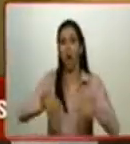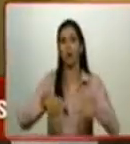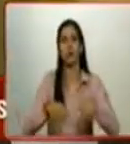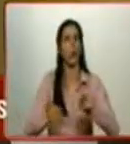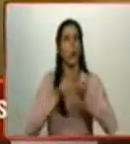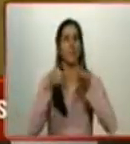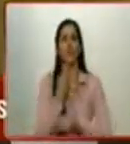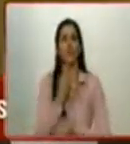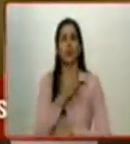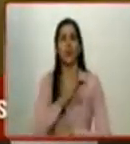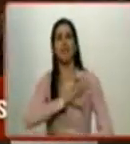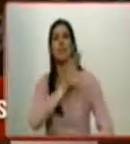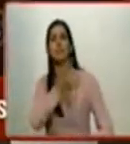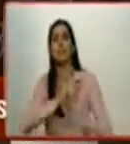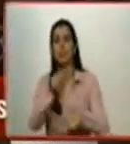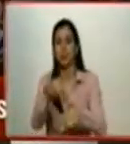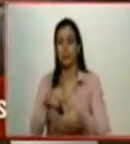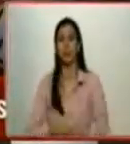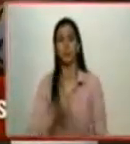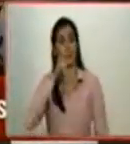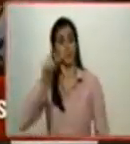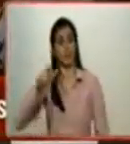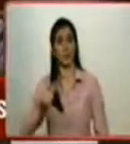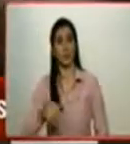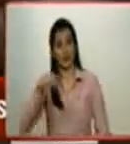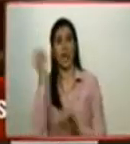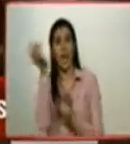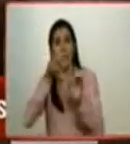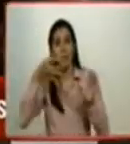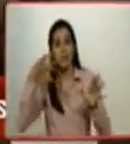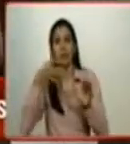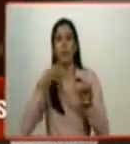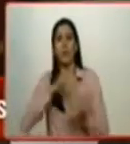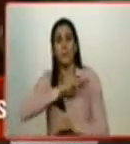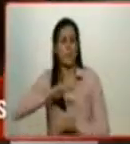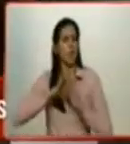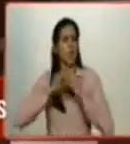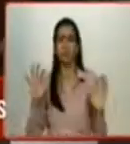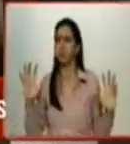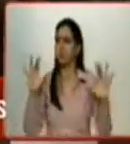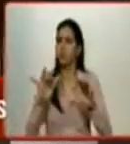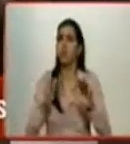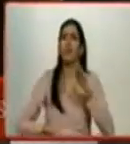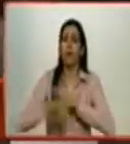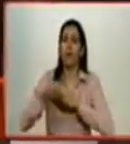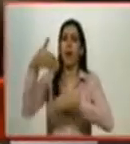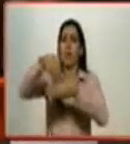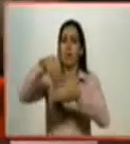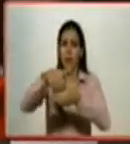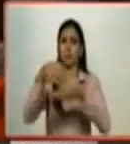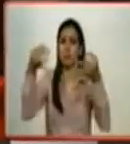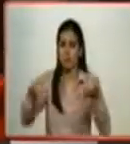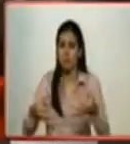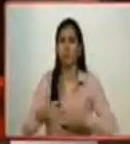lo ha indicado nuestra dirección nacional. El pueblo de Amazonas, la militancia ha salido a ejercer su derecho constitucional